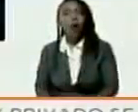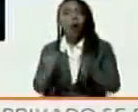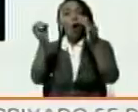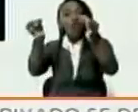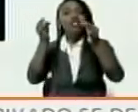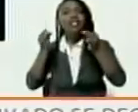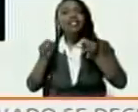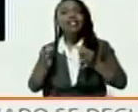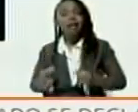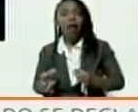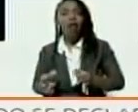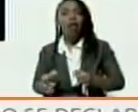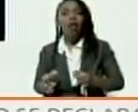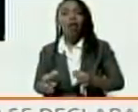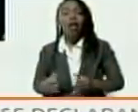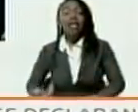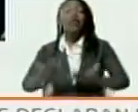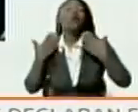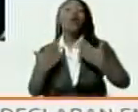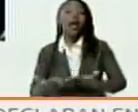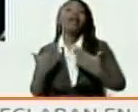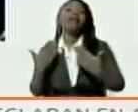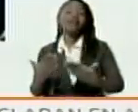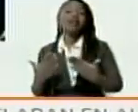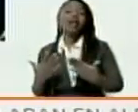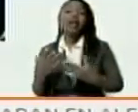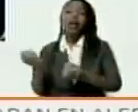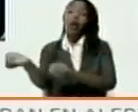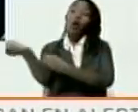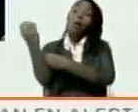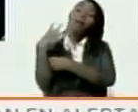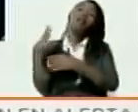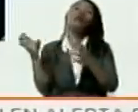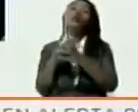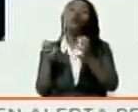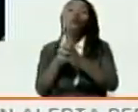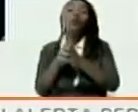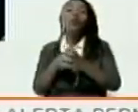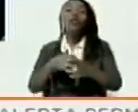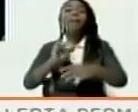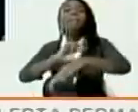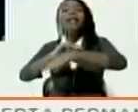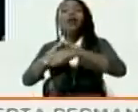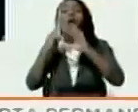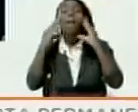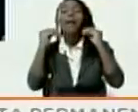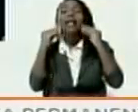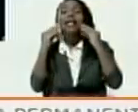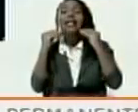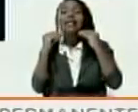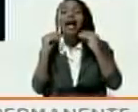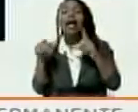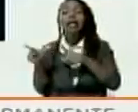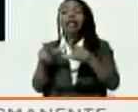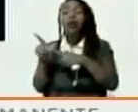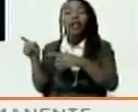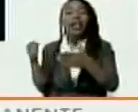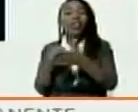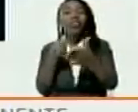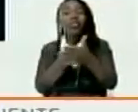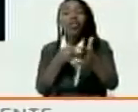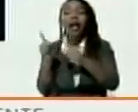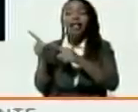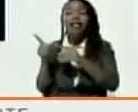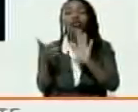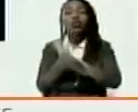oficial y urgente que nos envíe un grupo de expertos que hayan estado en el combate y en